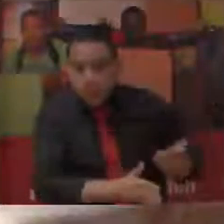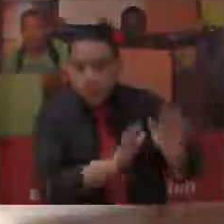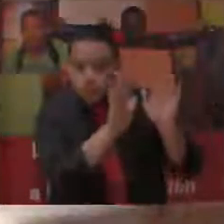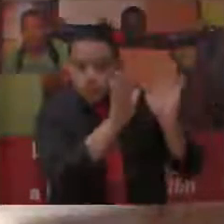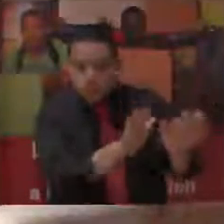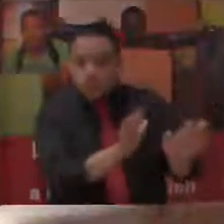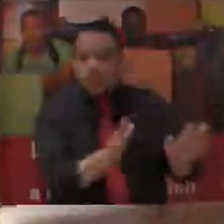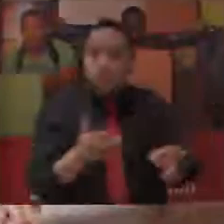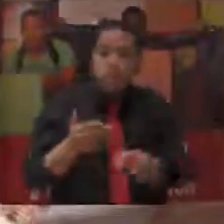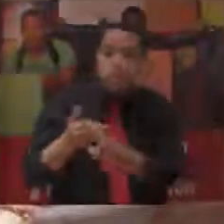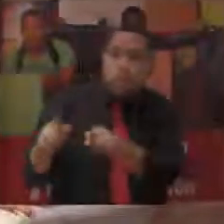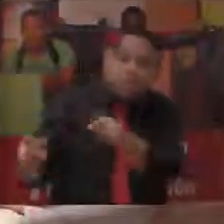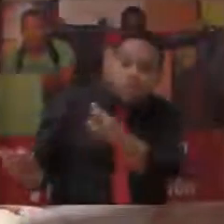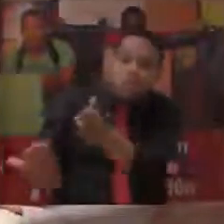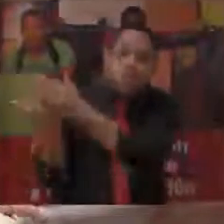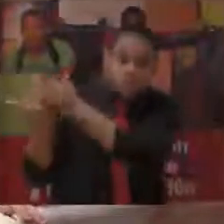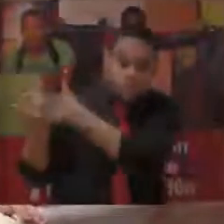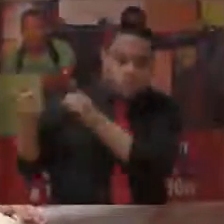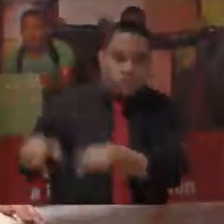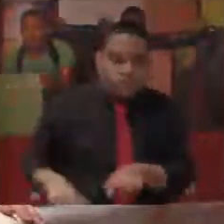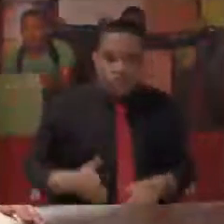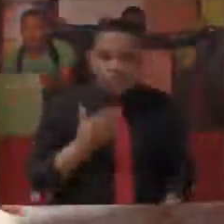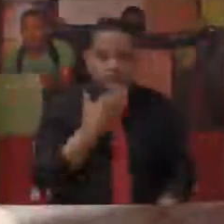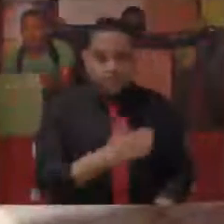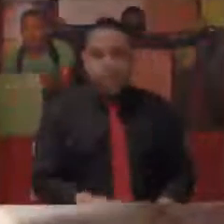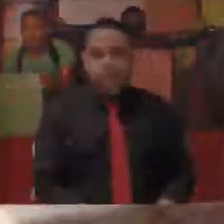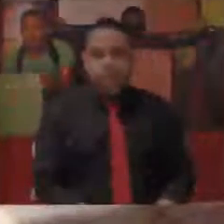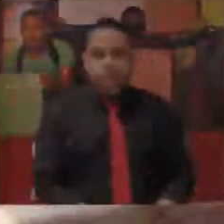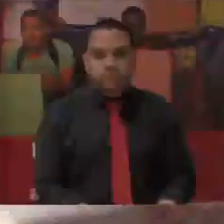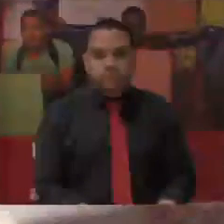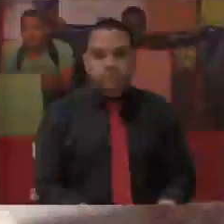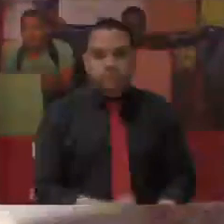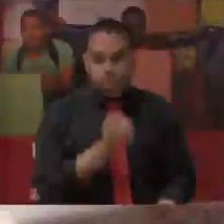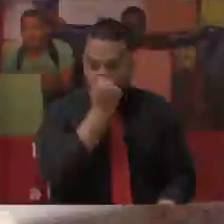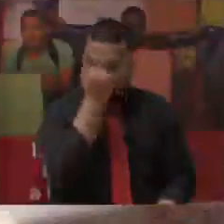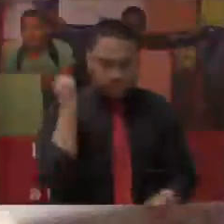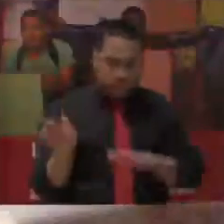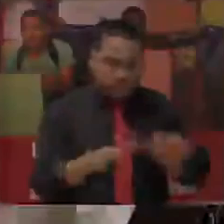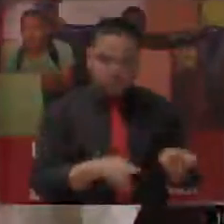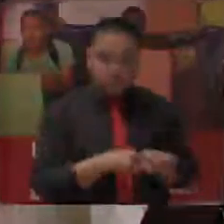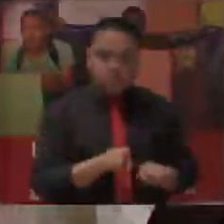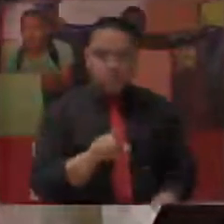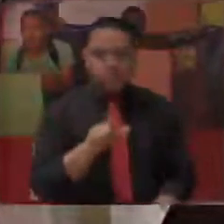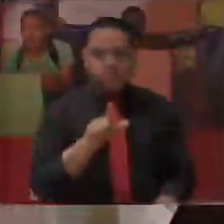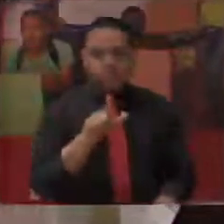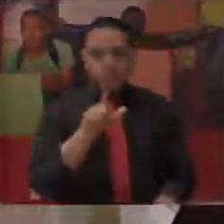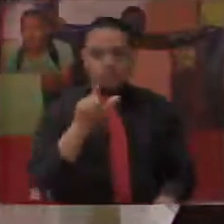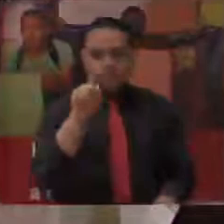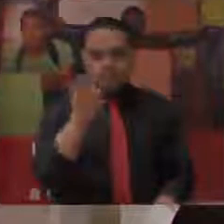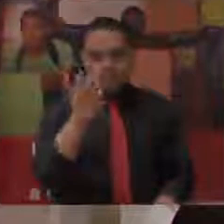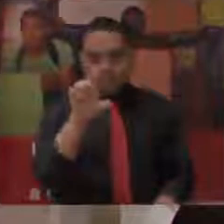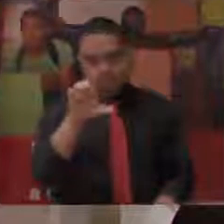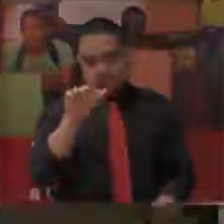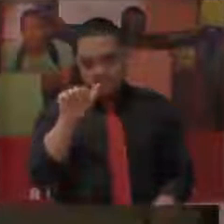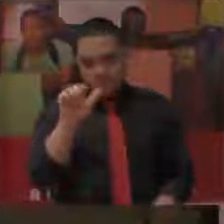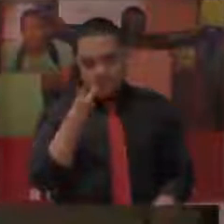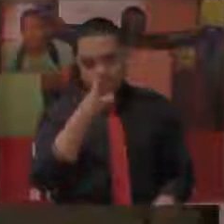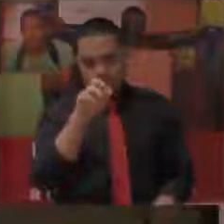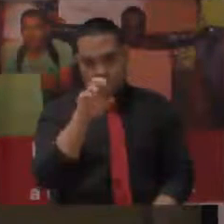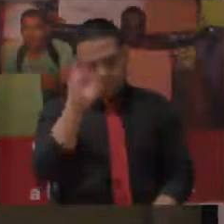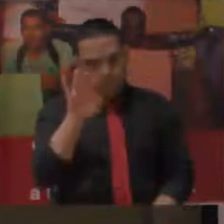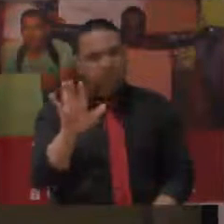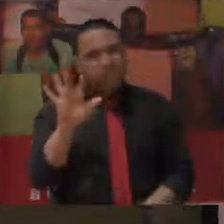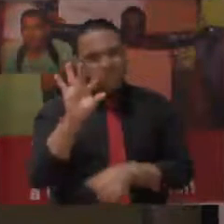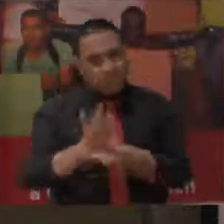que seguramente llegue en el futuro. Muchas gracias. Gracias. La hermana Alba Estela Barreto, que también está con nosotros, pregunta de la Fundación Paz y